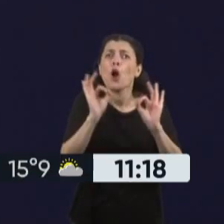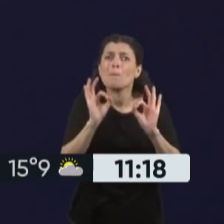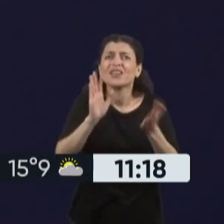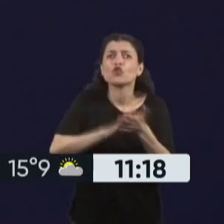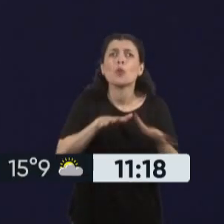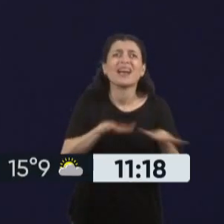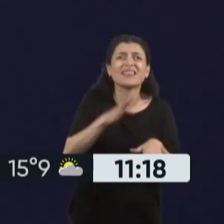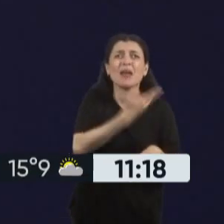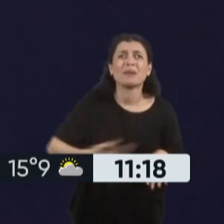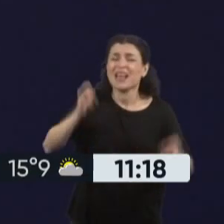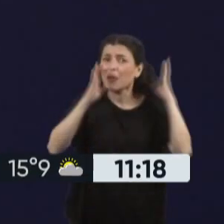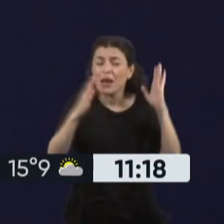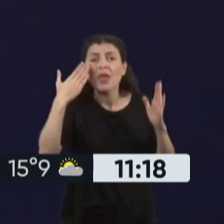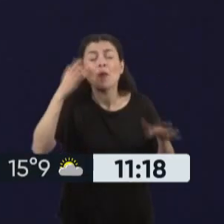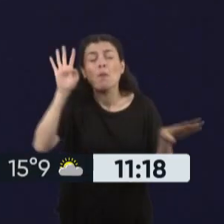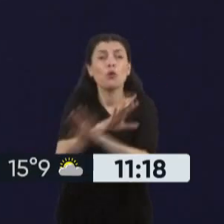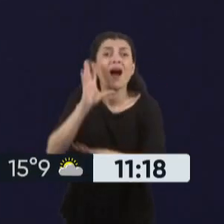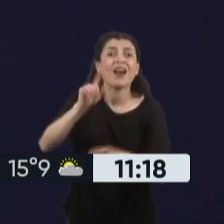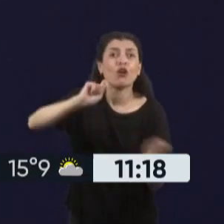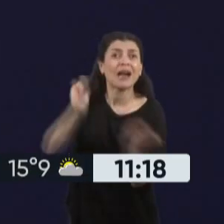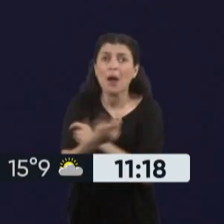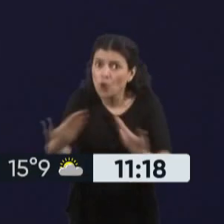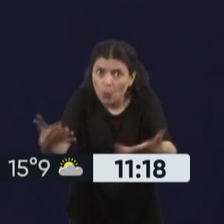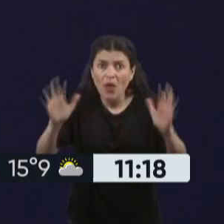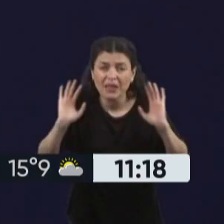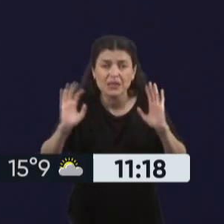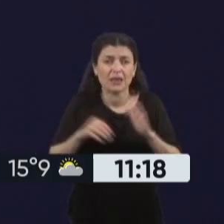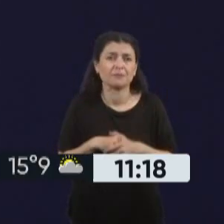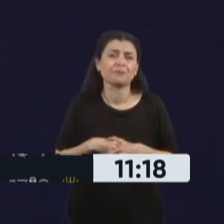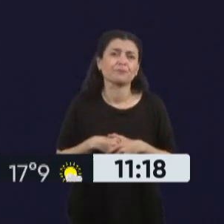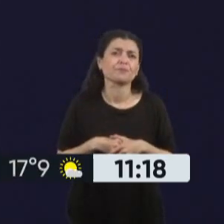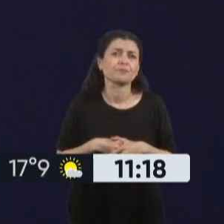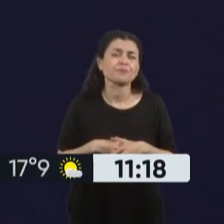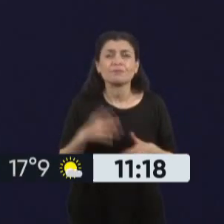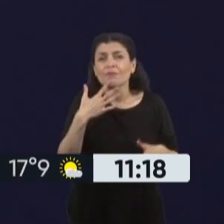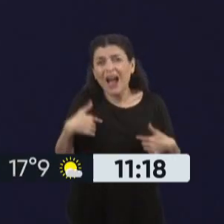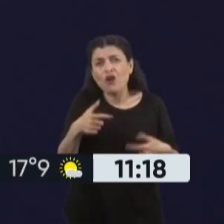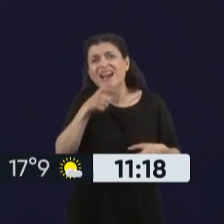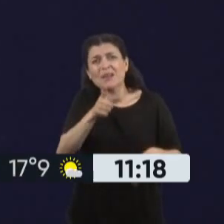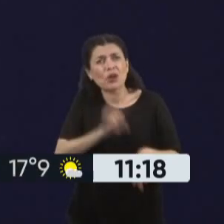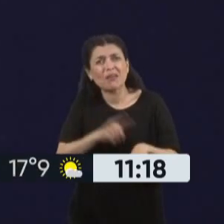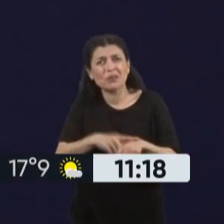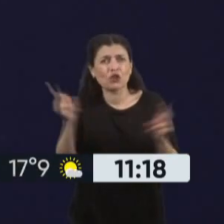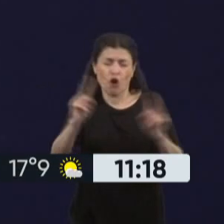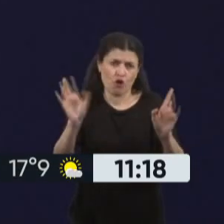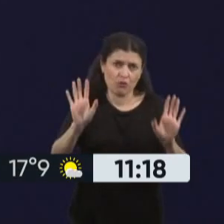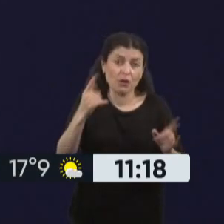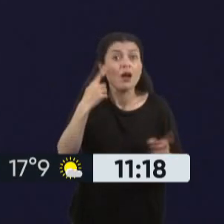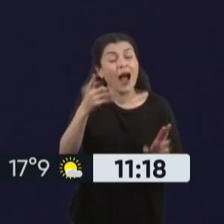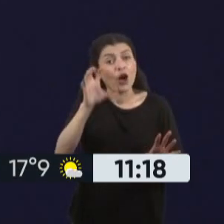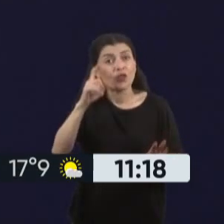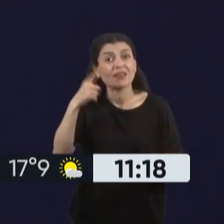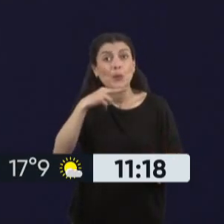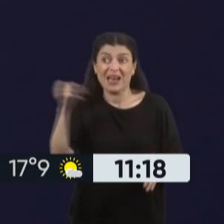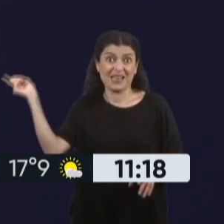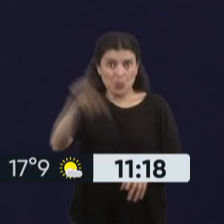viaje. Pero no, en principio no. La respuesta es que no. te invito de todas maneras el viernes